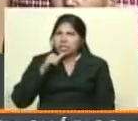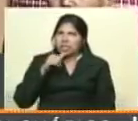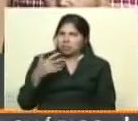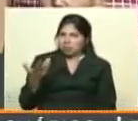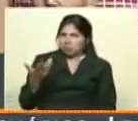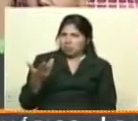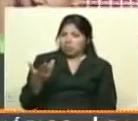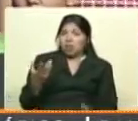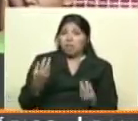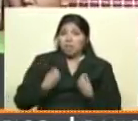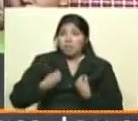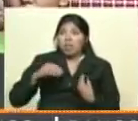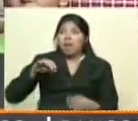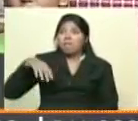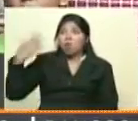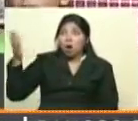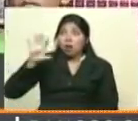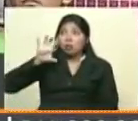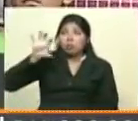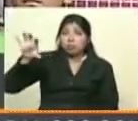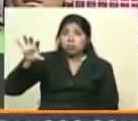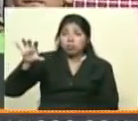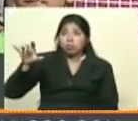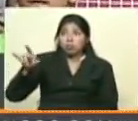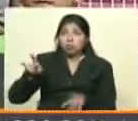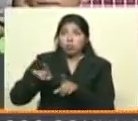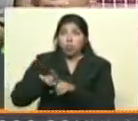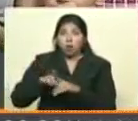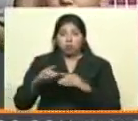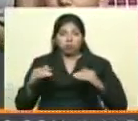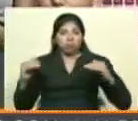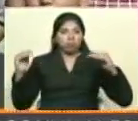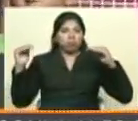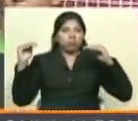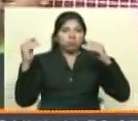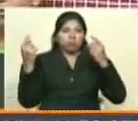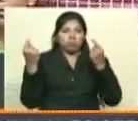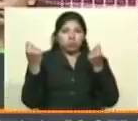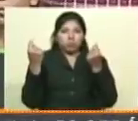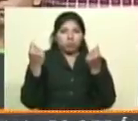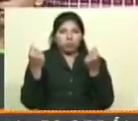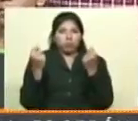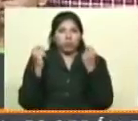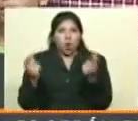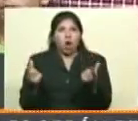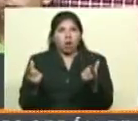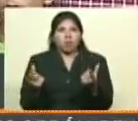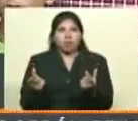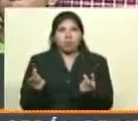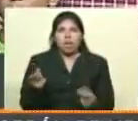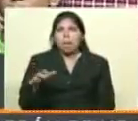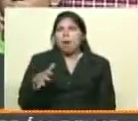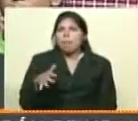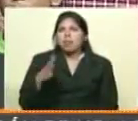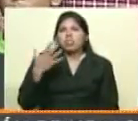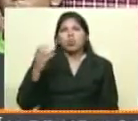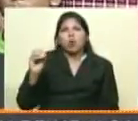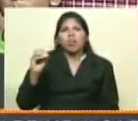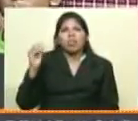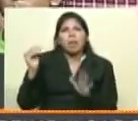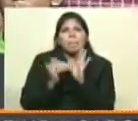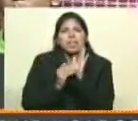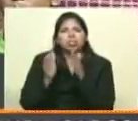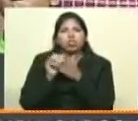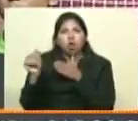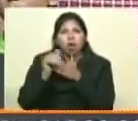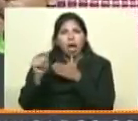Vivir en el exterior, como vive él, significa por lo menos 50 mil dólares mensuales mínimo. ¿Quién los paga? ¿De dónde los